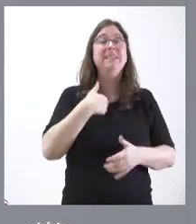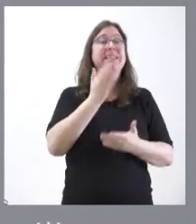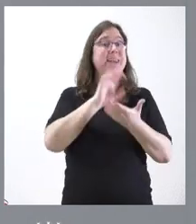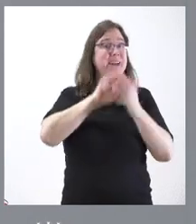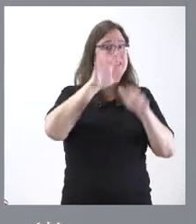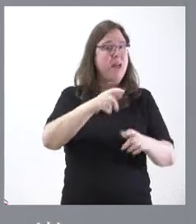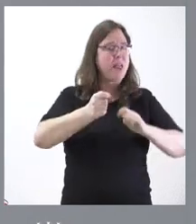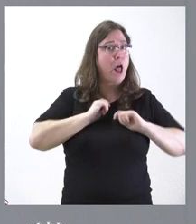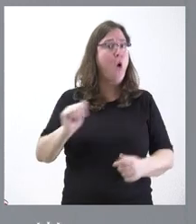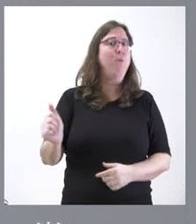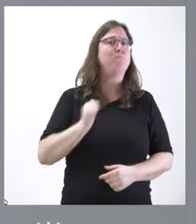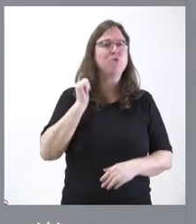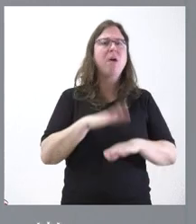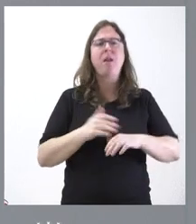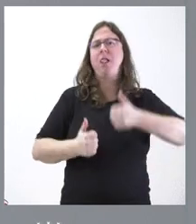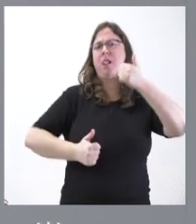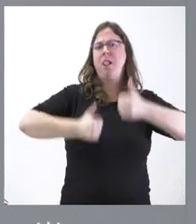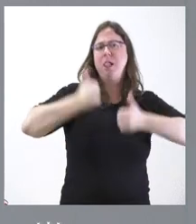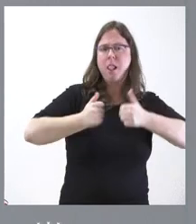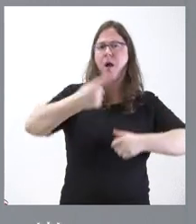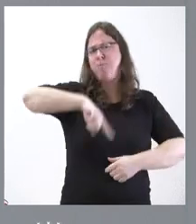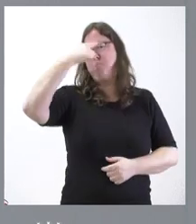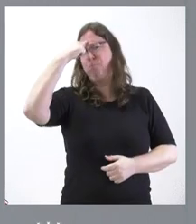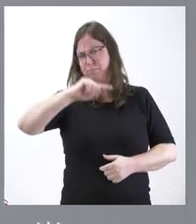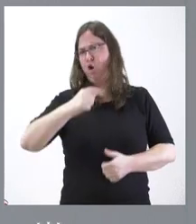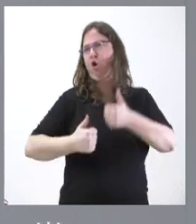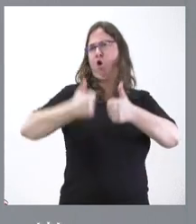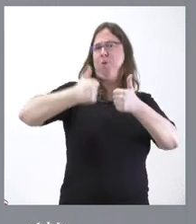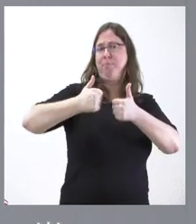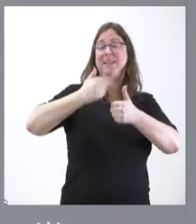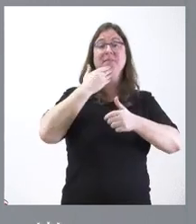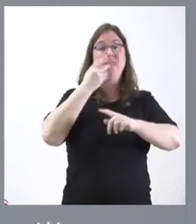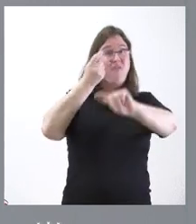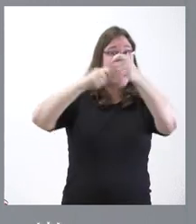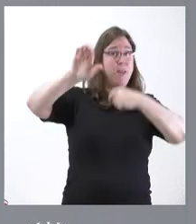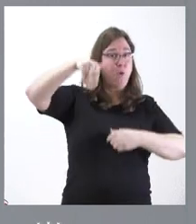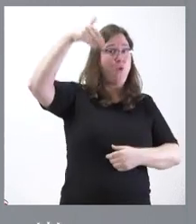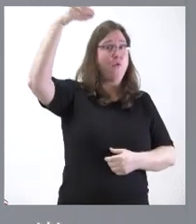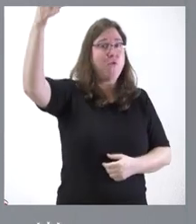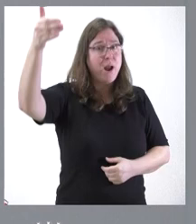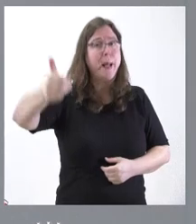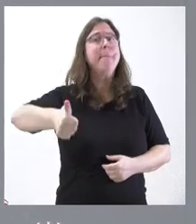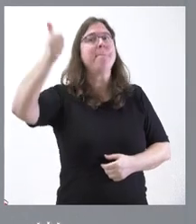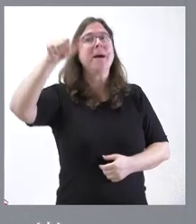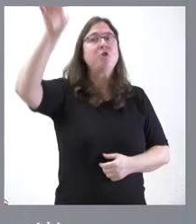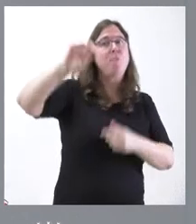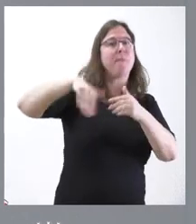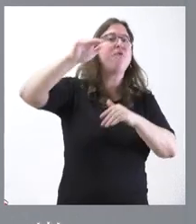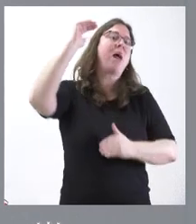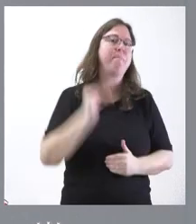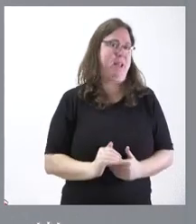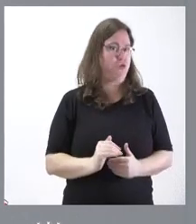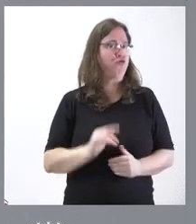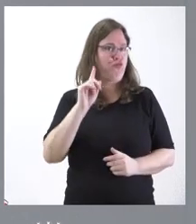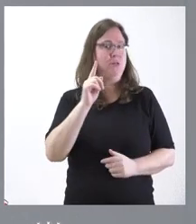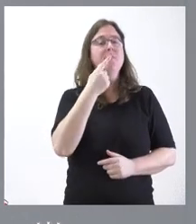la oportunidad de competir en la unión hemos sabido competir exportamos más de lo que importamos y ponemos de manifiesto nuestro